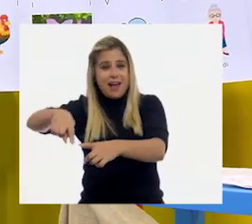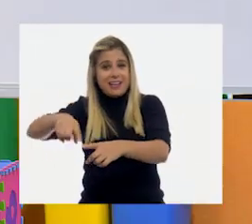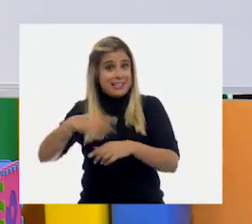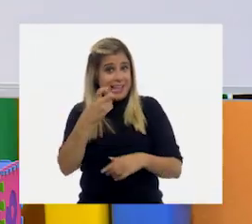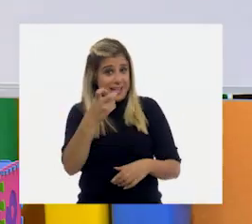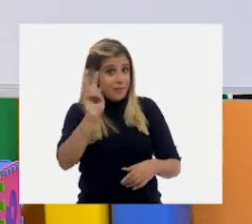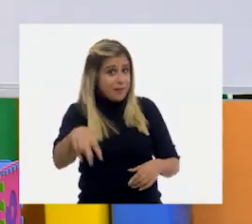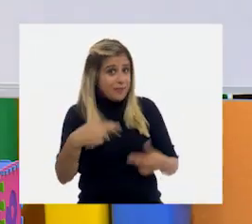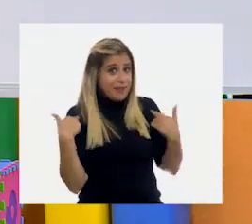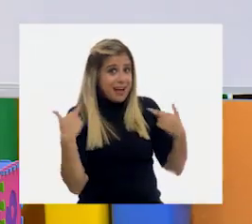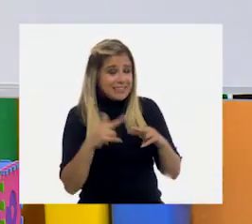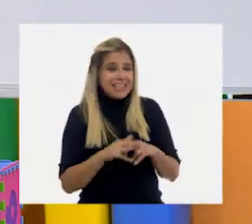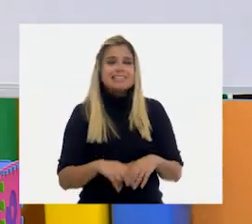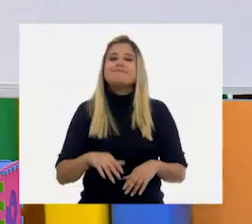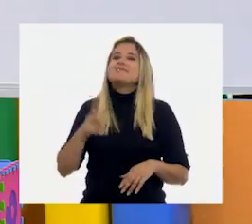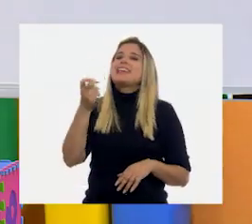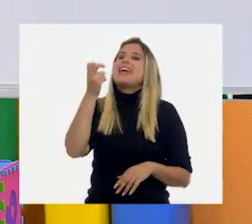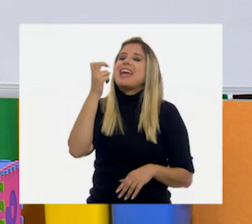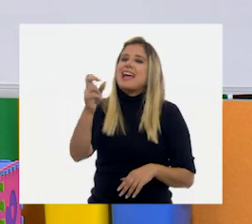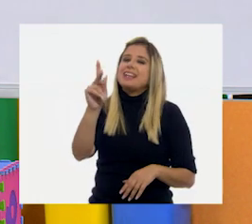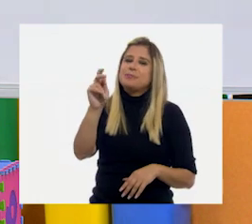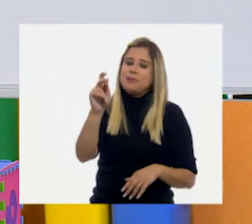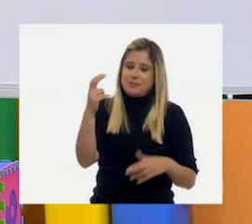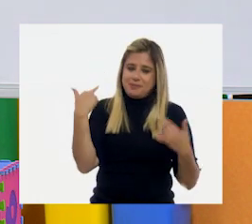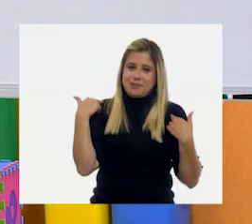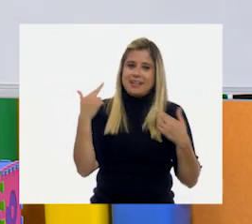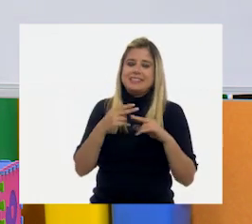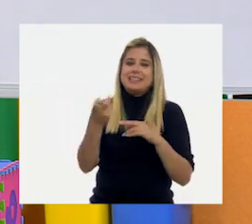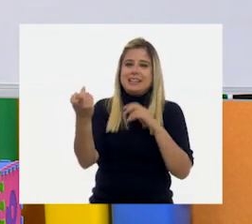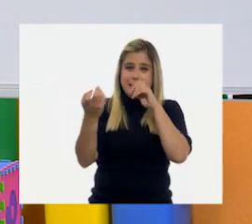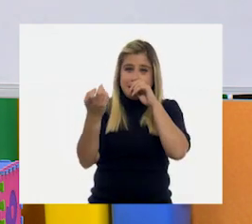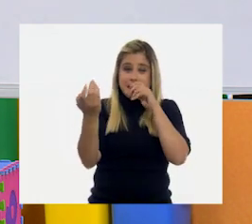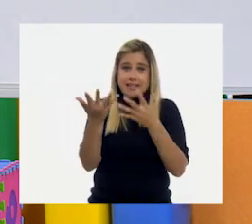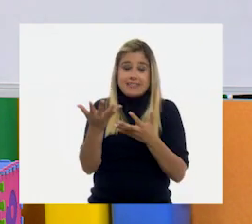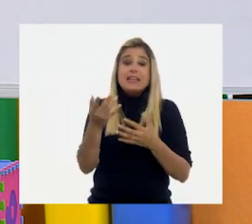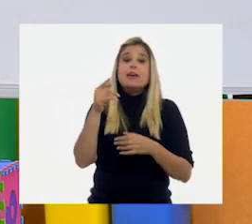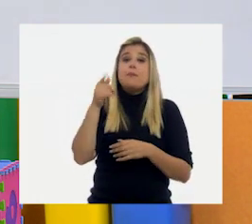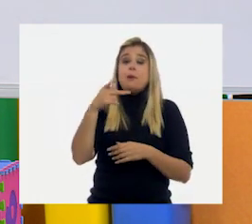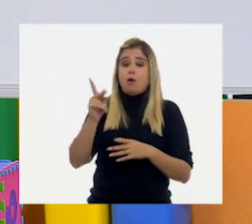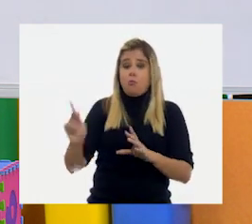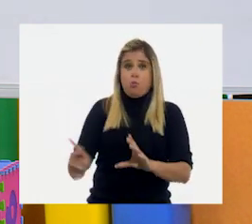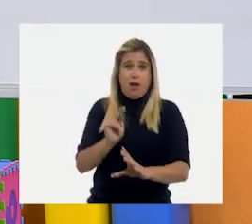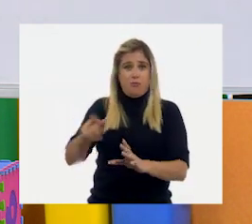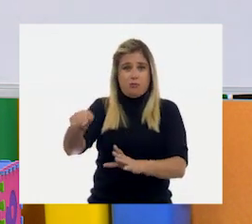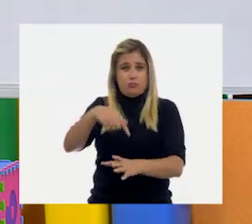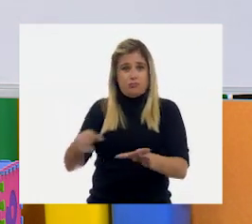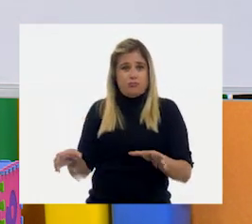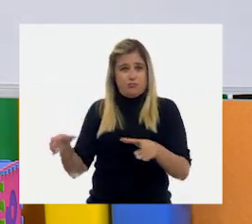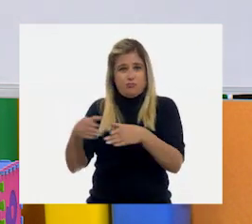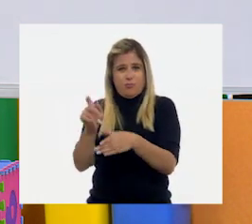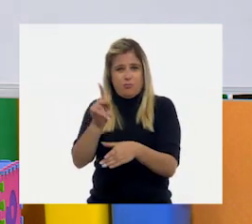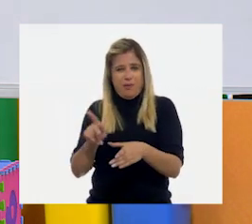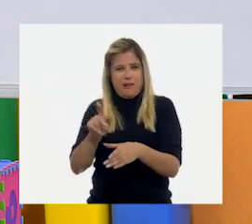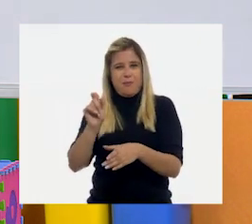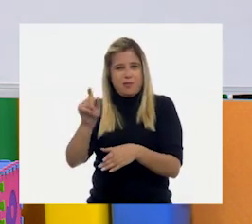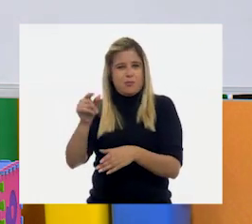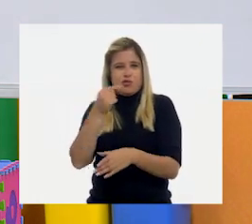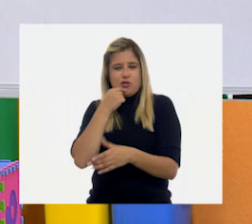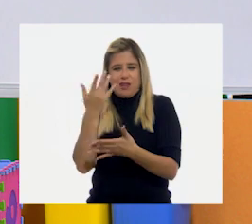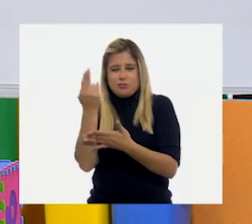hace? Así se hace, Pepe, pero ajá, en las comunidades rurales como este dibujo que nos hizo nuestro